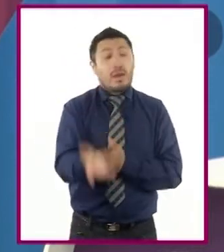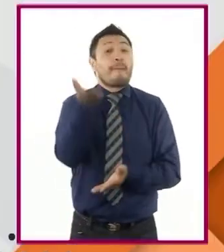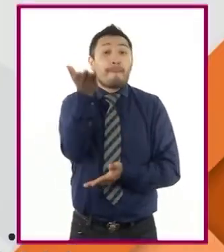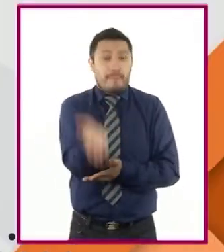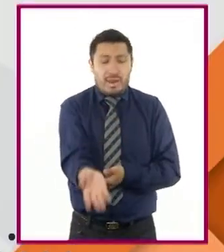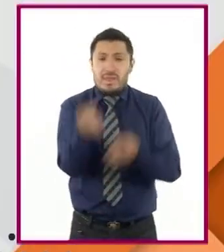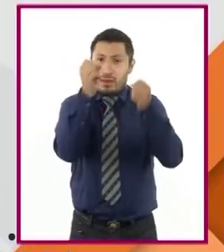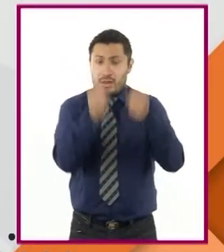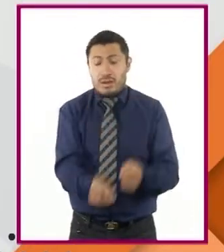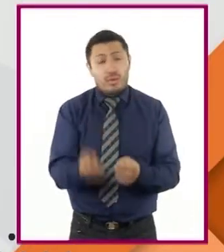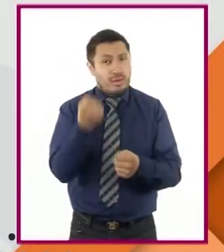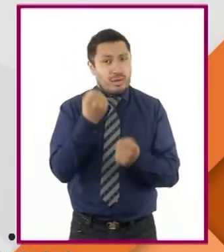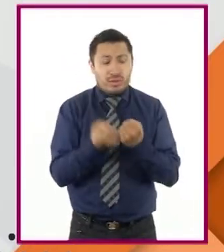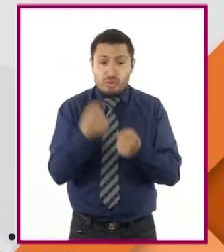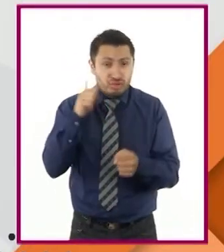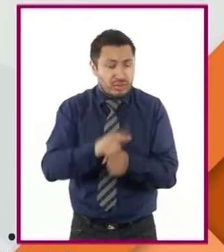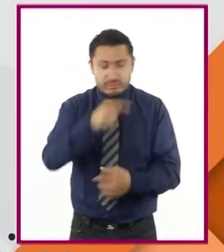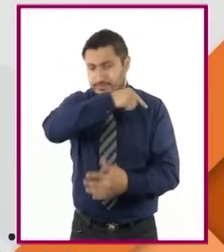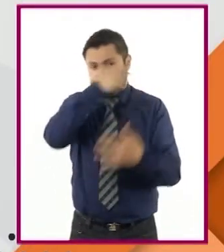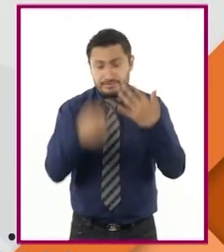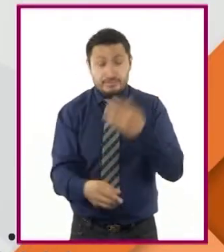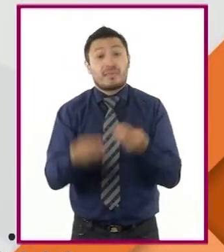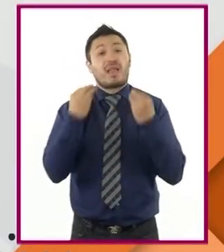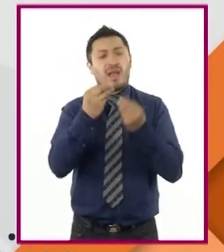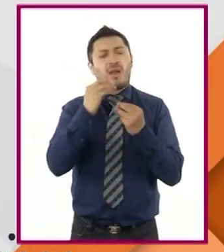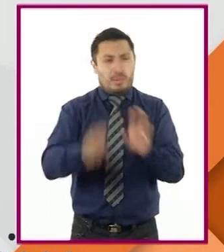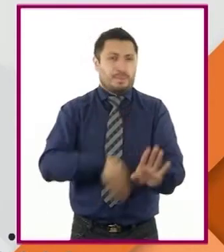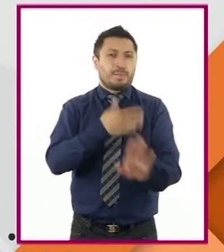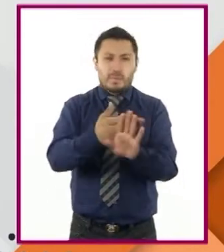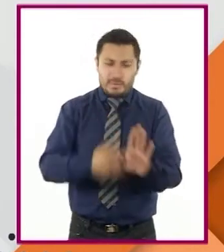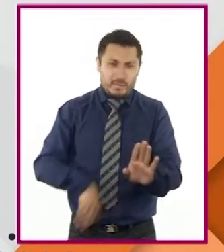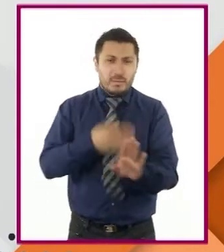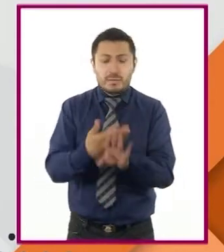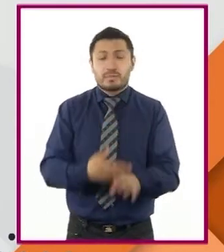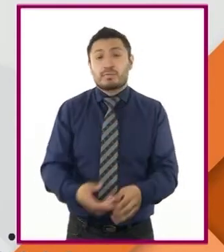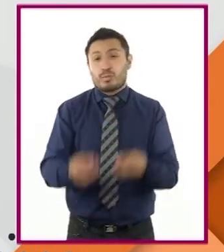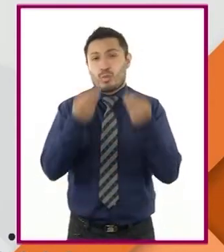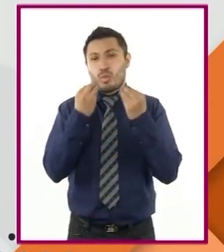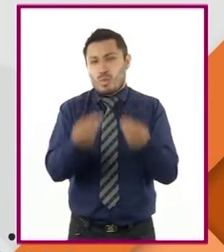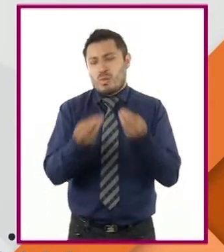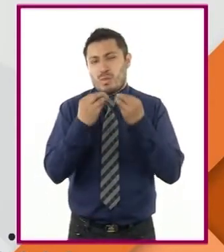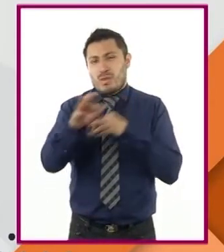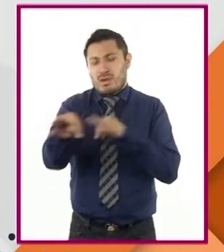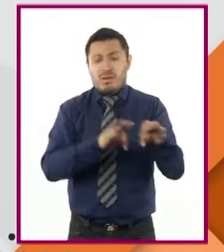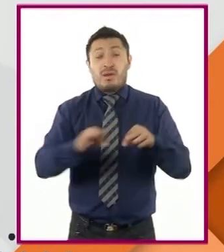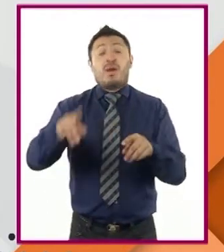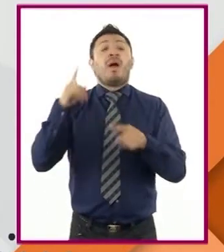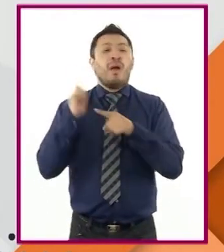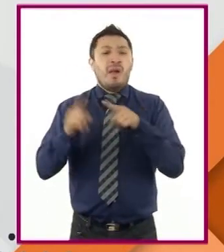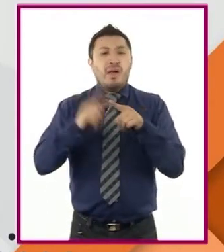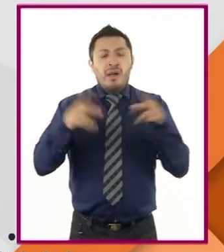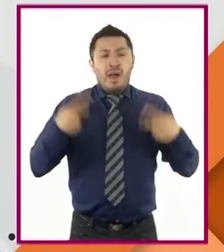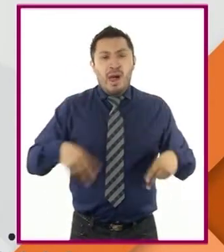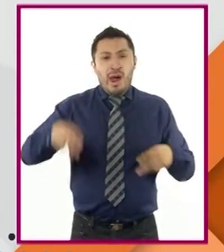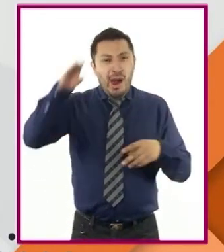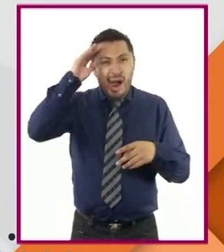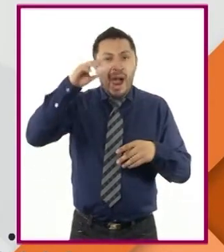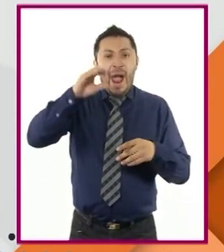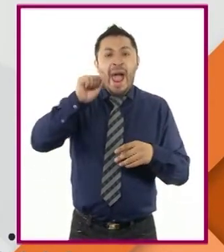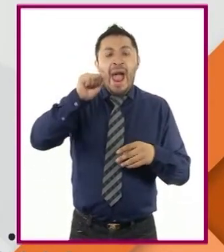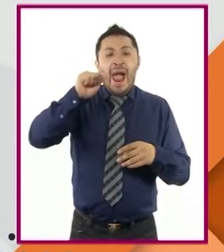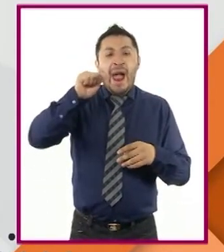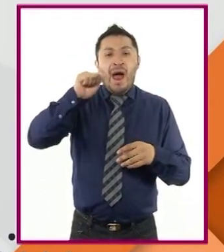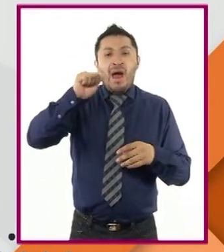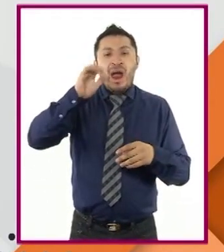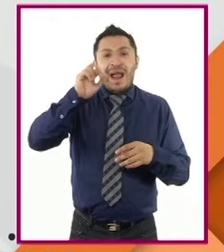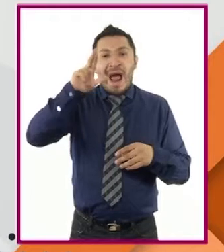otras cosas. Los constantes abusos contra esta clase social llevaron a que diferentes pensadores como Karl Marx y Friedrich